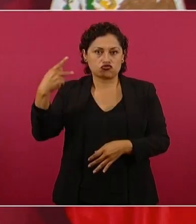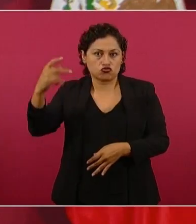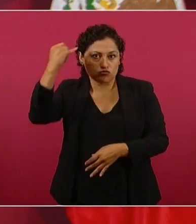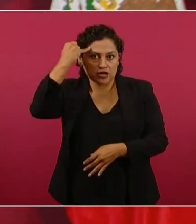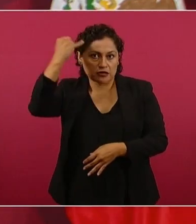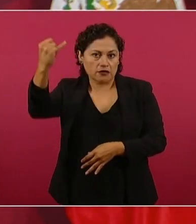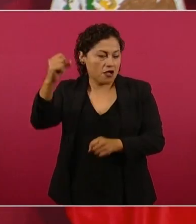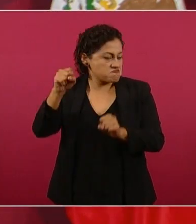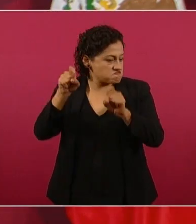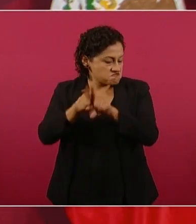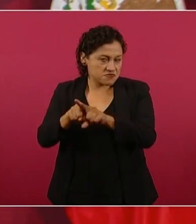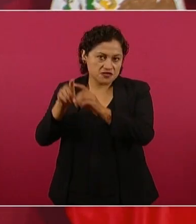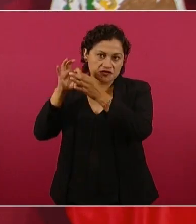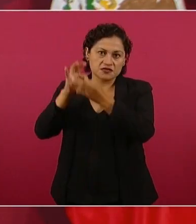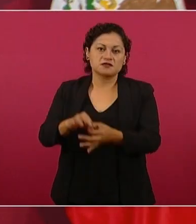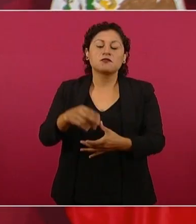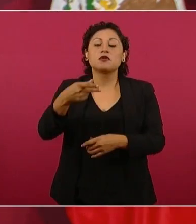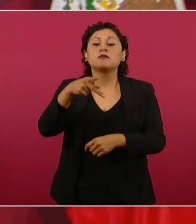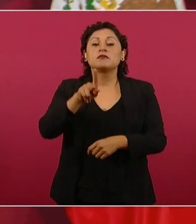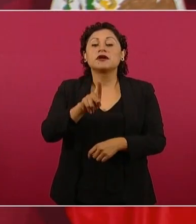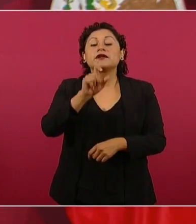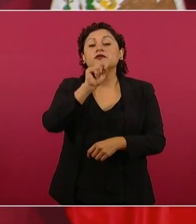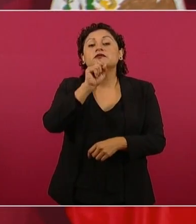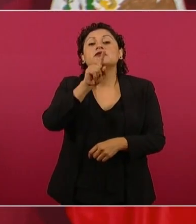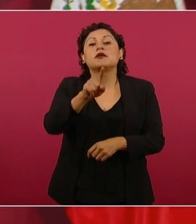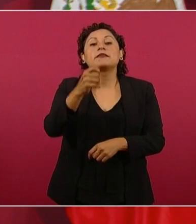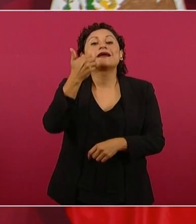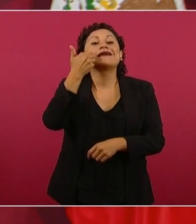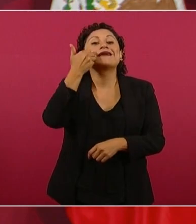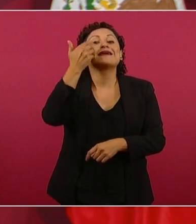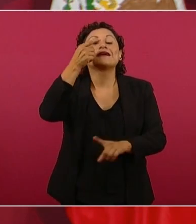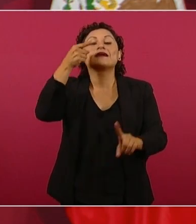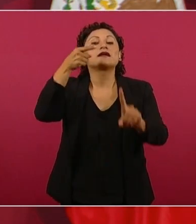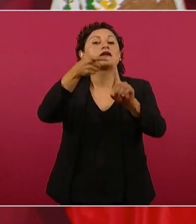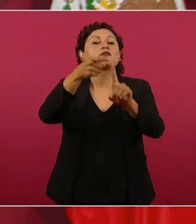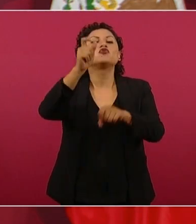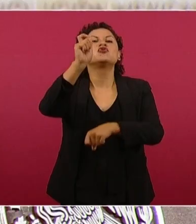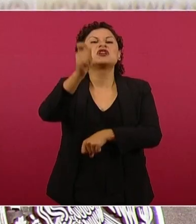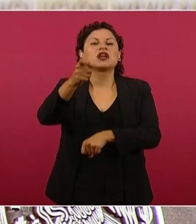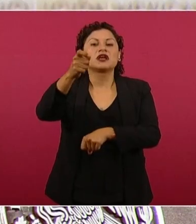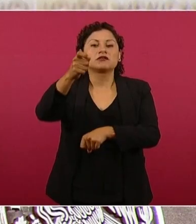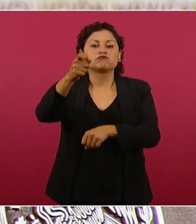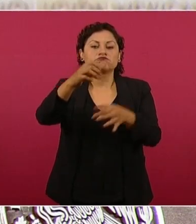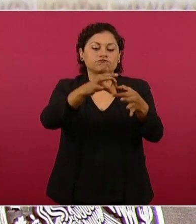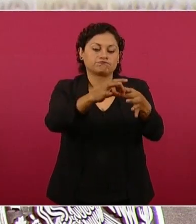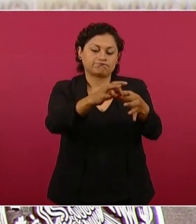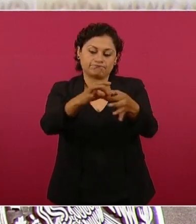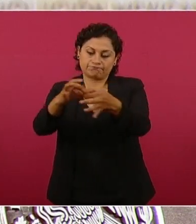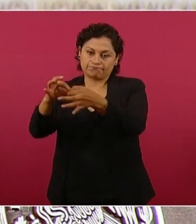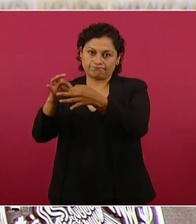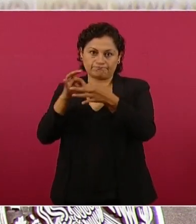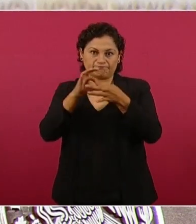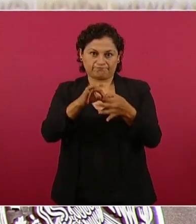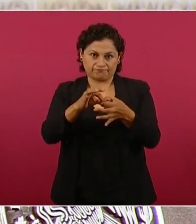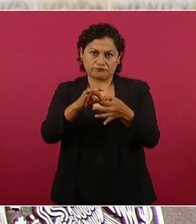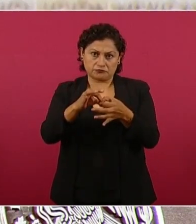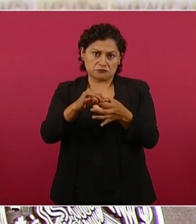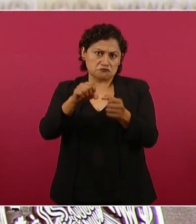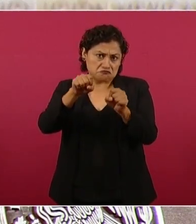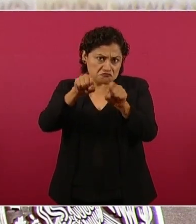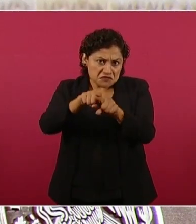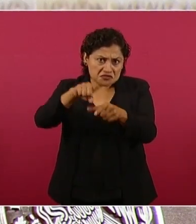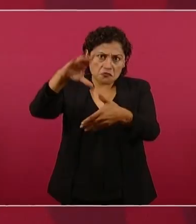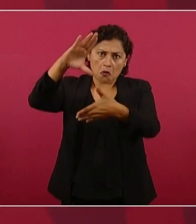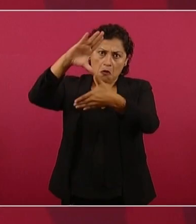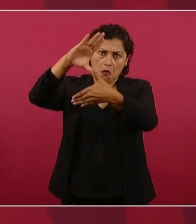buscando también la unidad con Canadá y con Estados